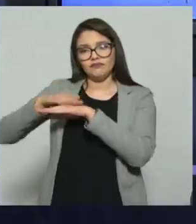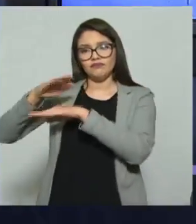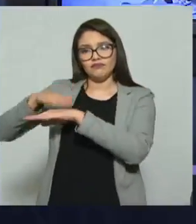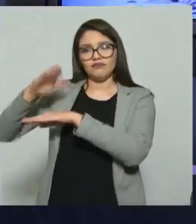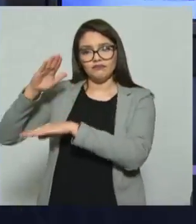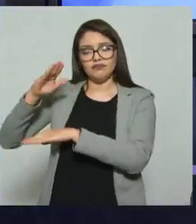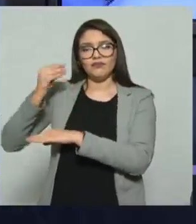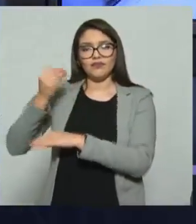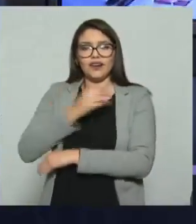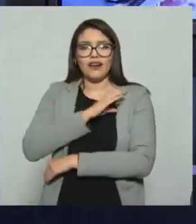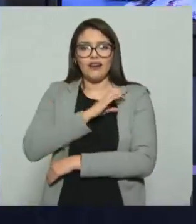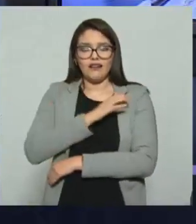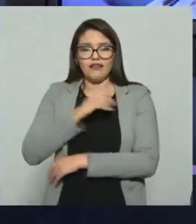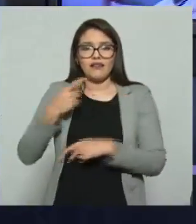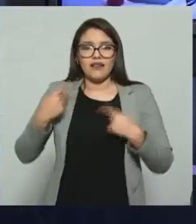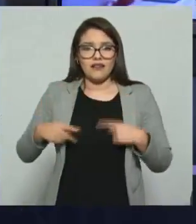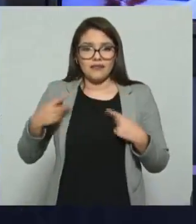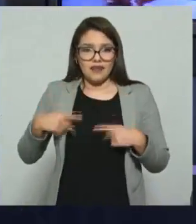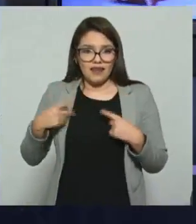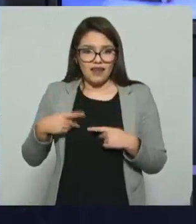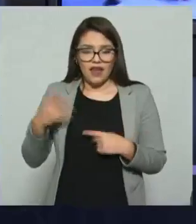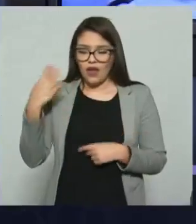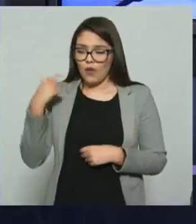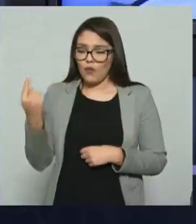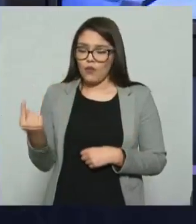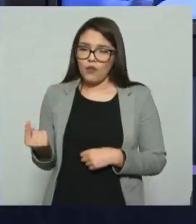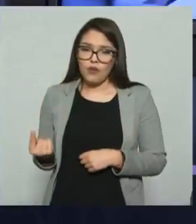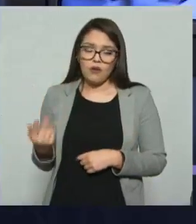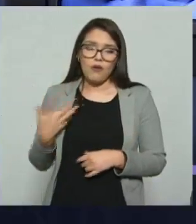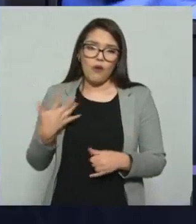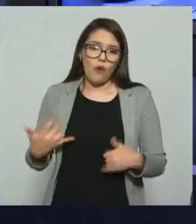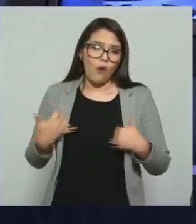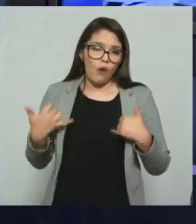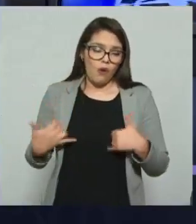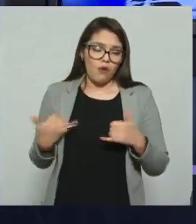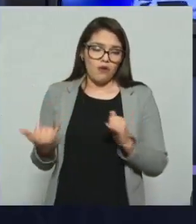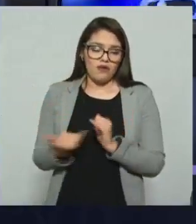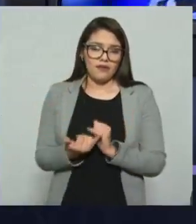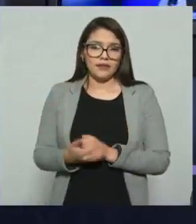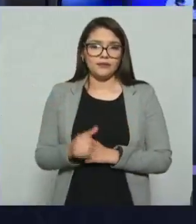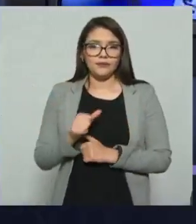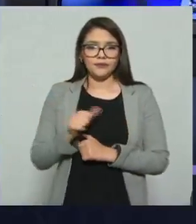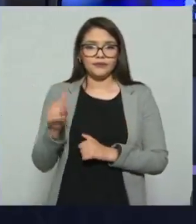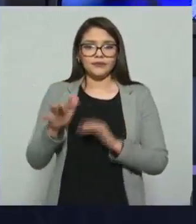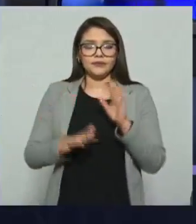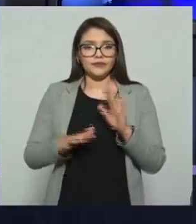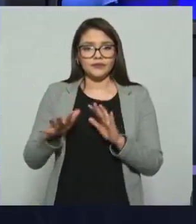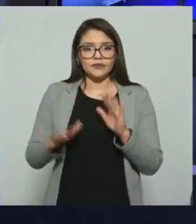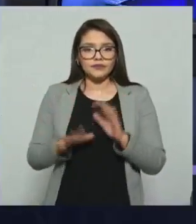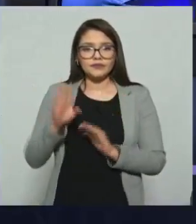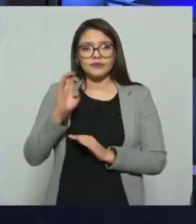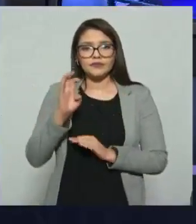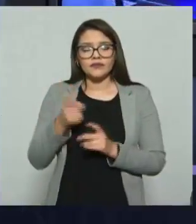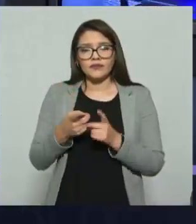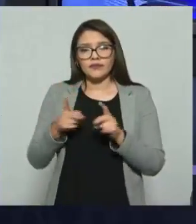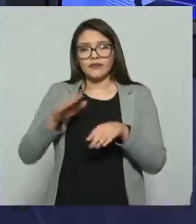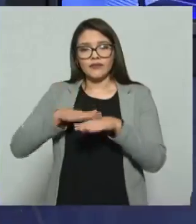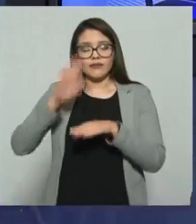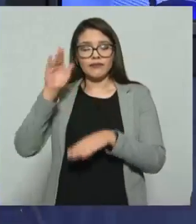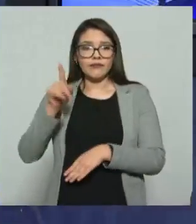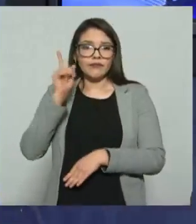de cáncer en las personas desde que son muy pequeñas. Otro, el desarrollo prematuro hormonal, sobre todo en las